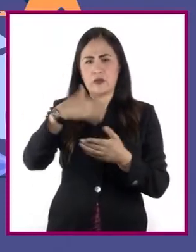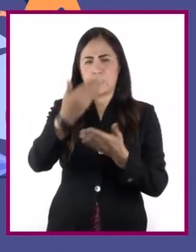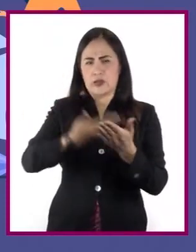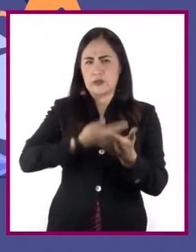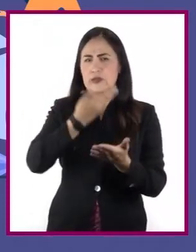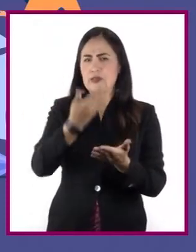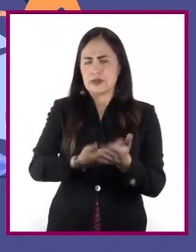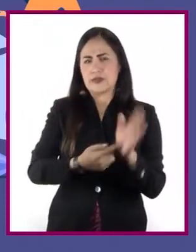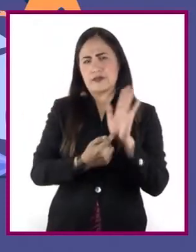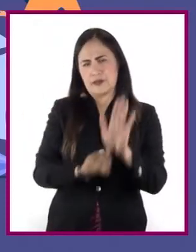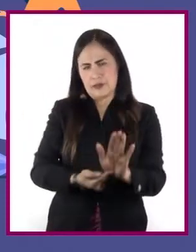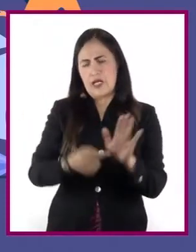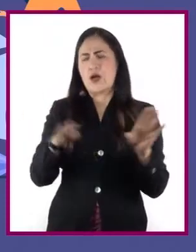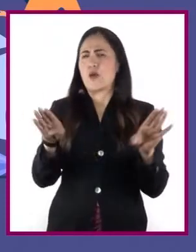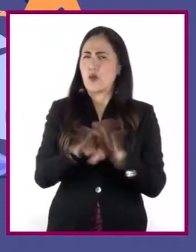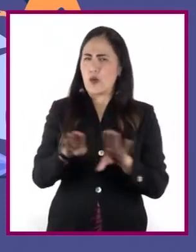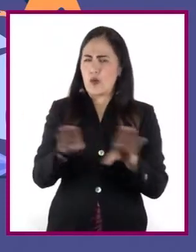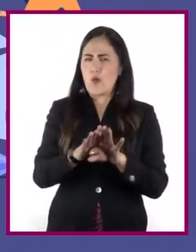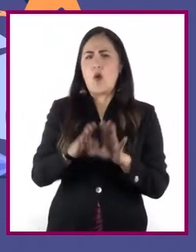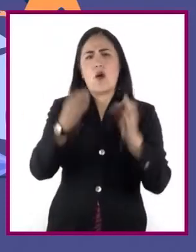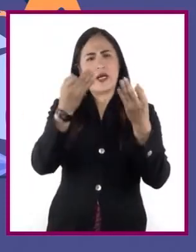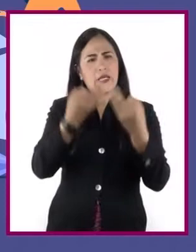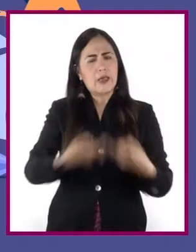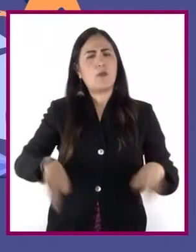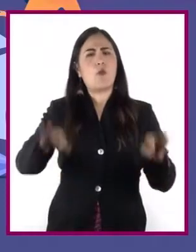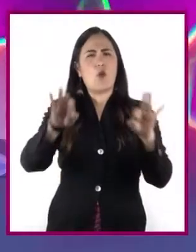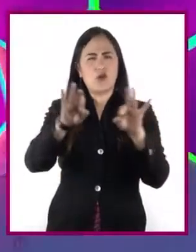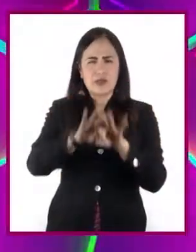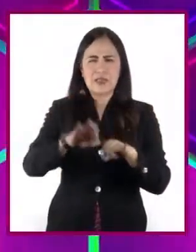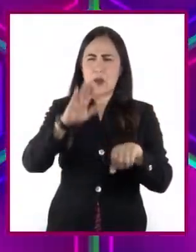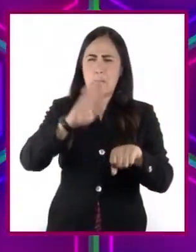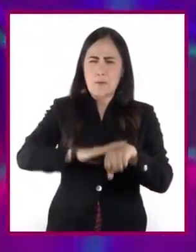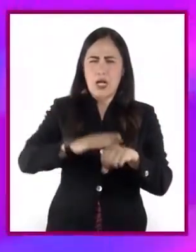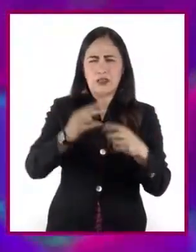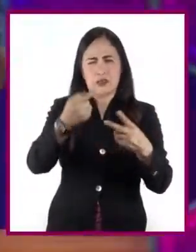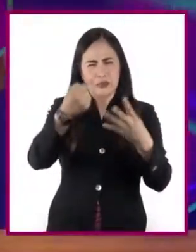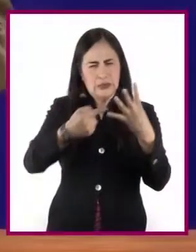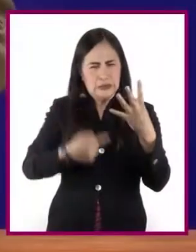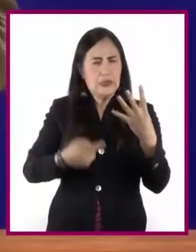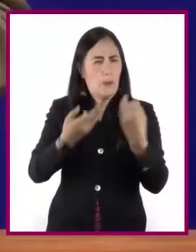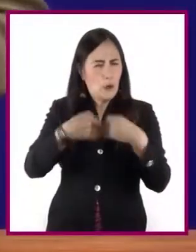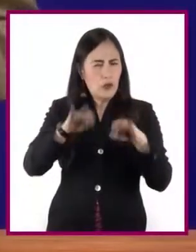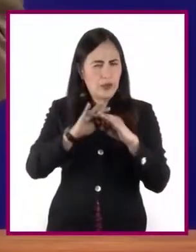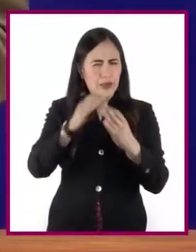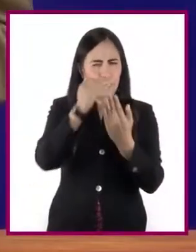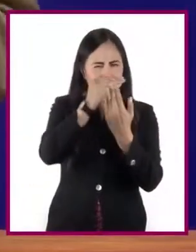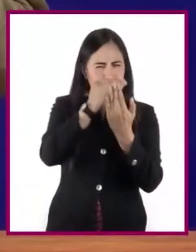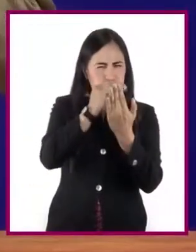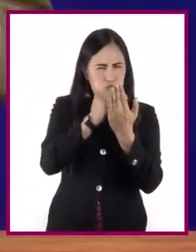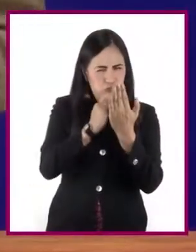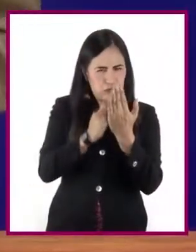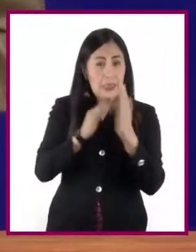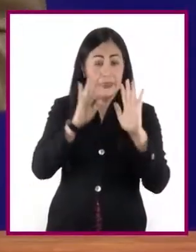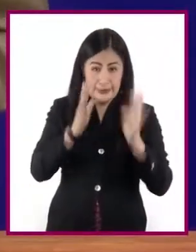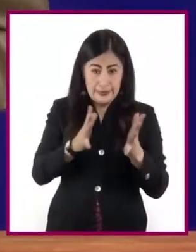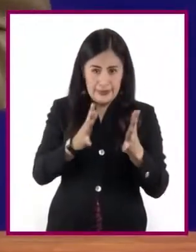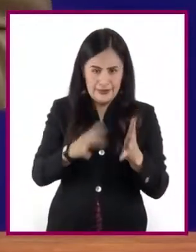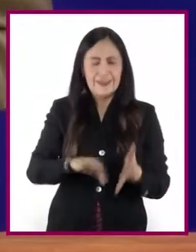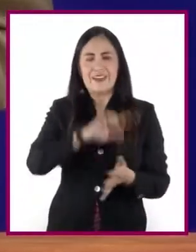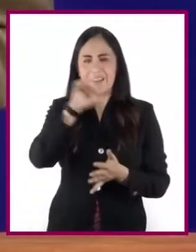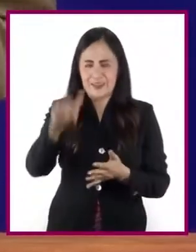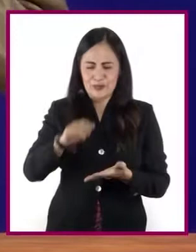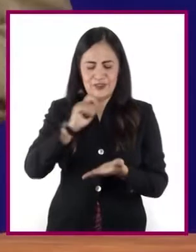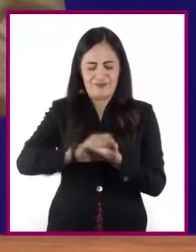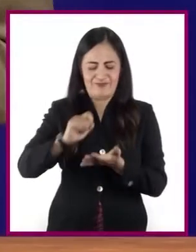cual puede ser a partir de su importancia o prioridad. Ya establecido esto, pongamos manos a la